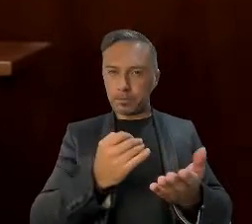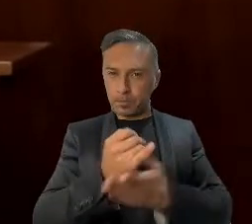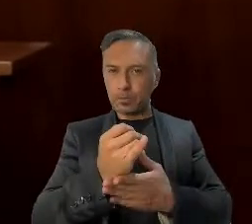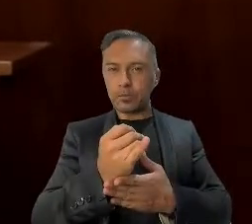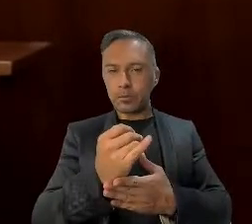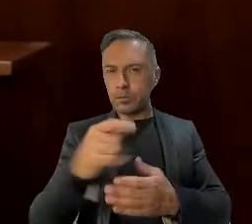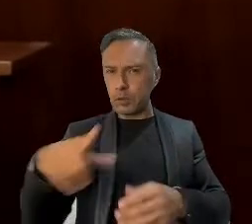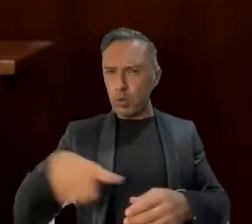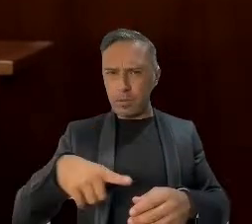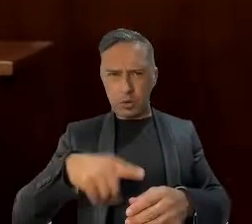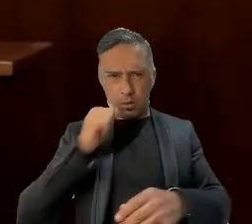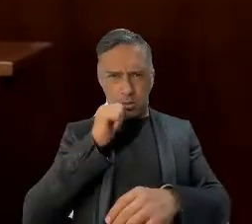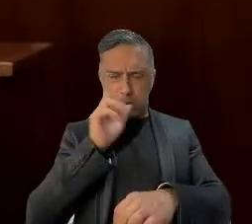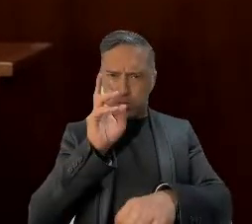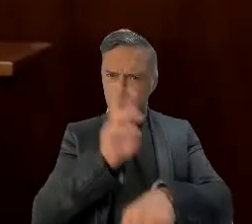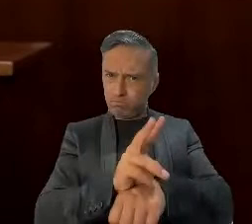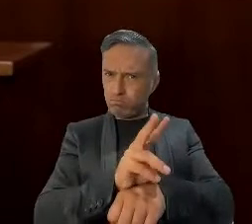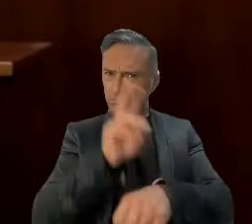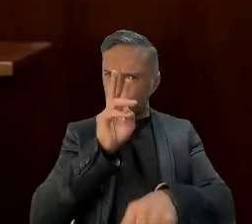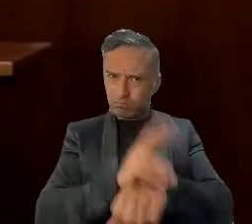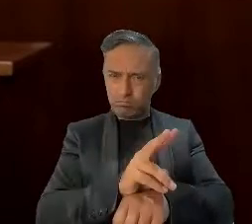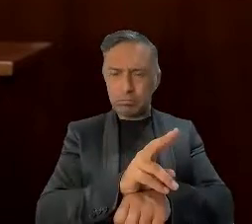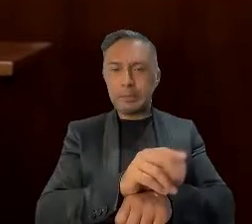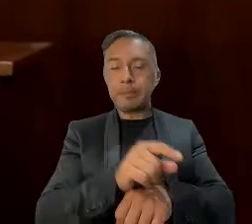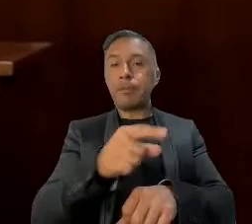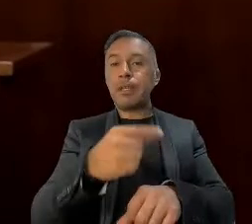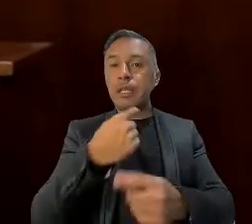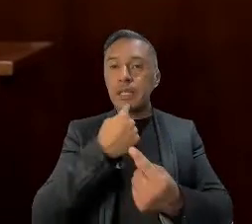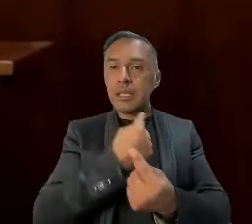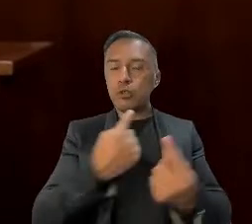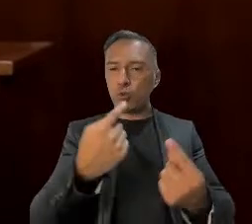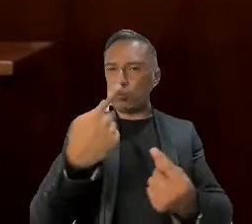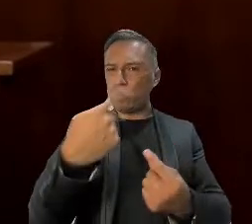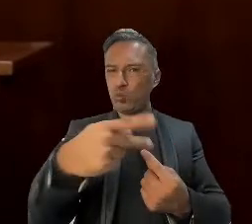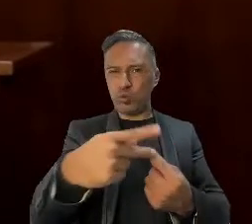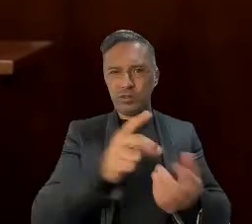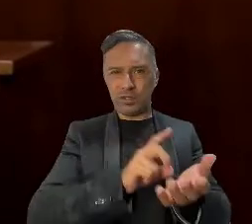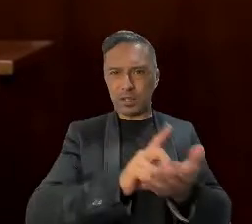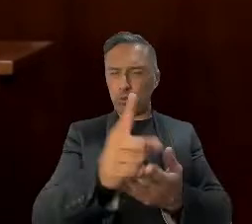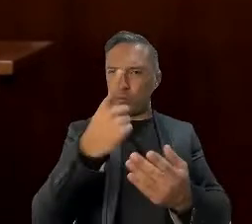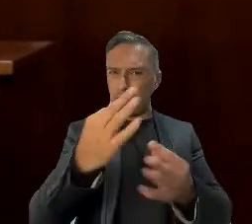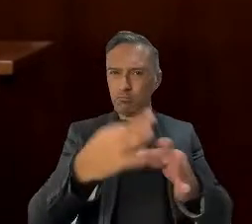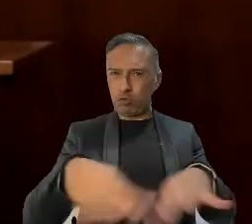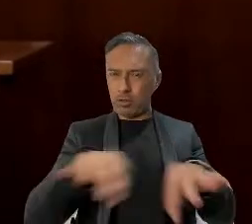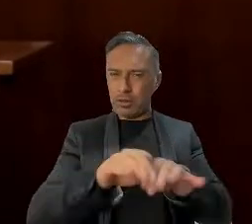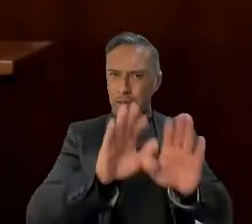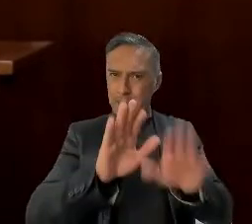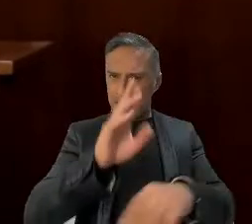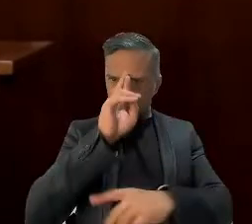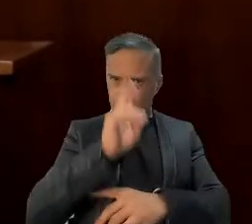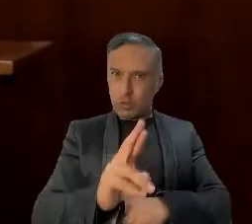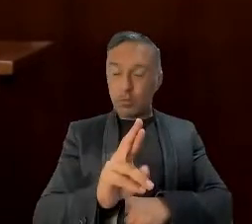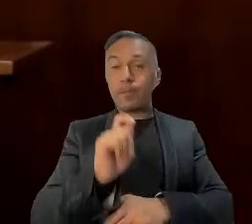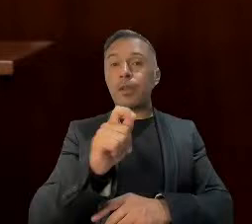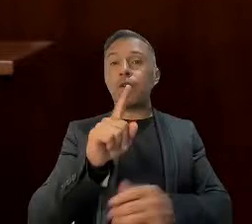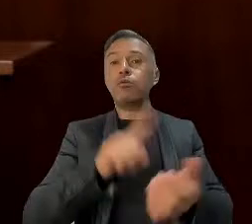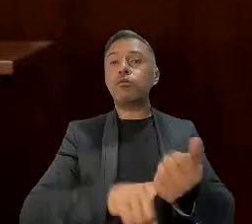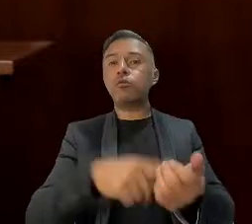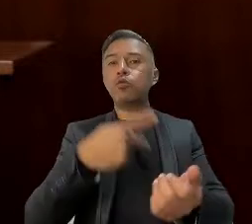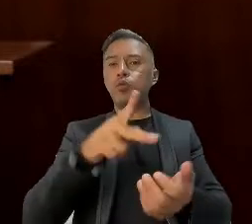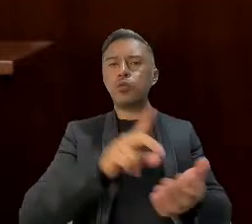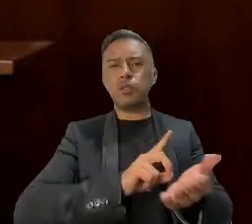estado velará y cumplirá con el principio del interés superior de la niñez garantizando de manera plena sus derechos